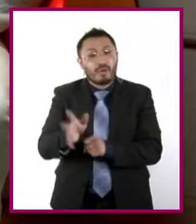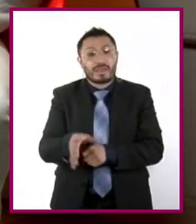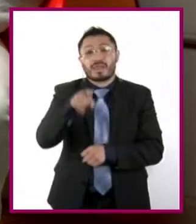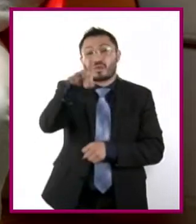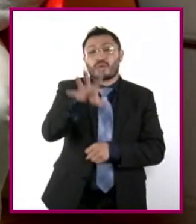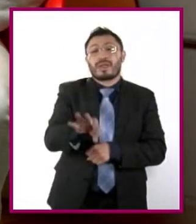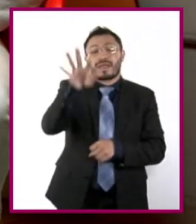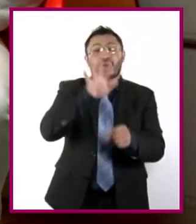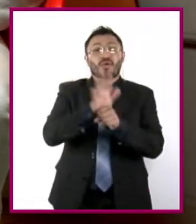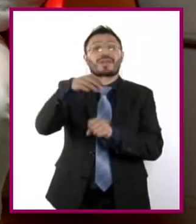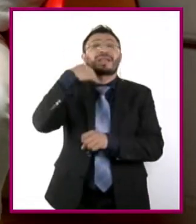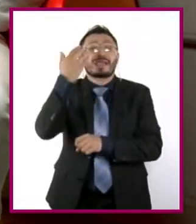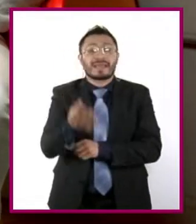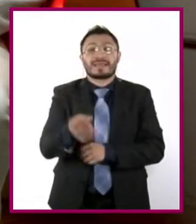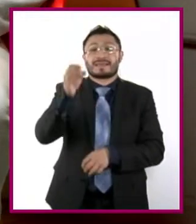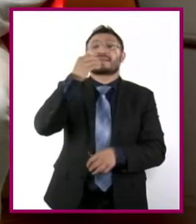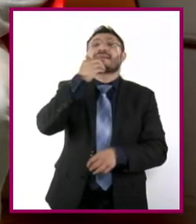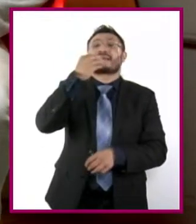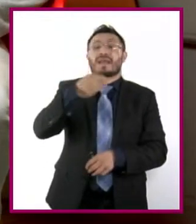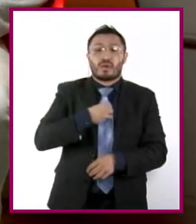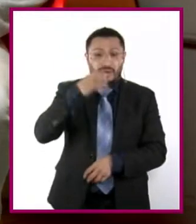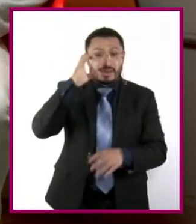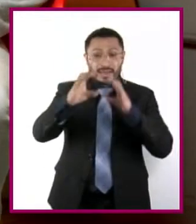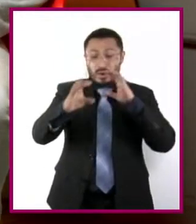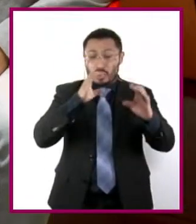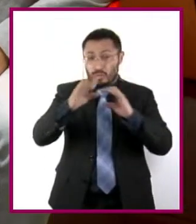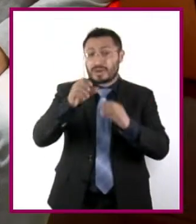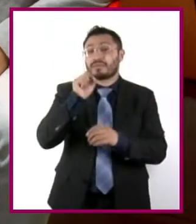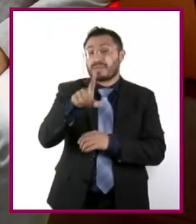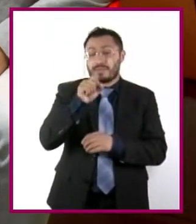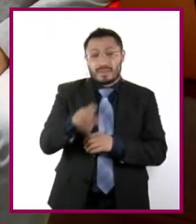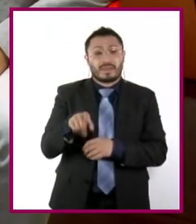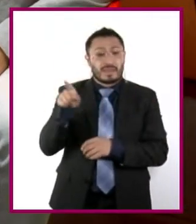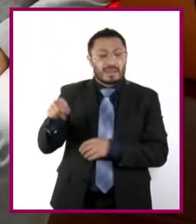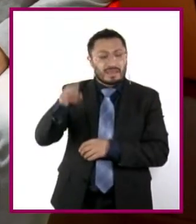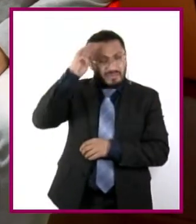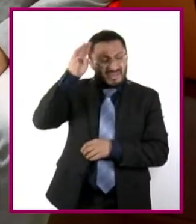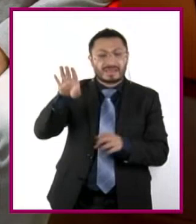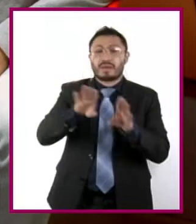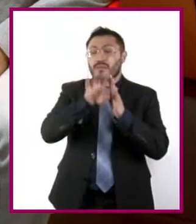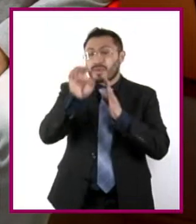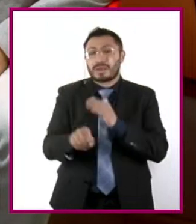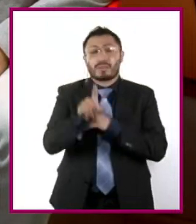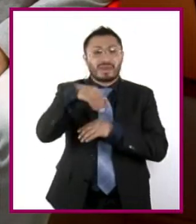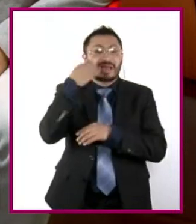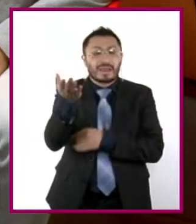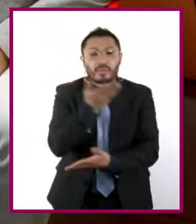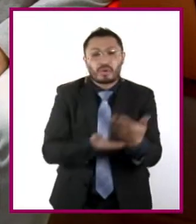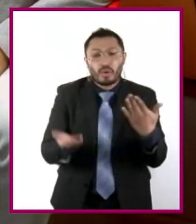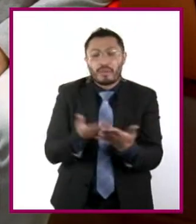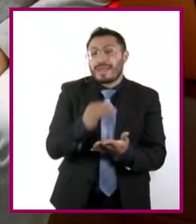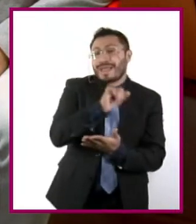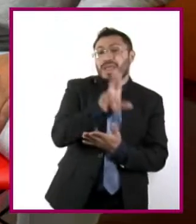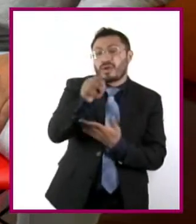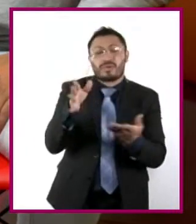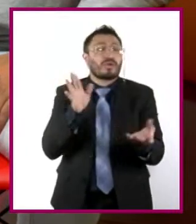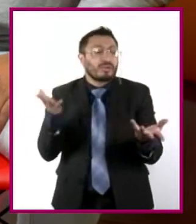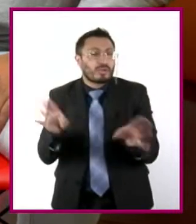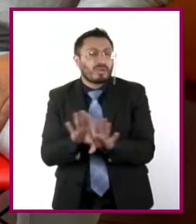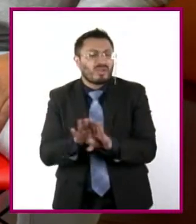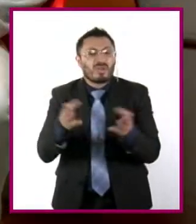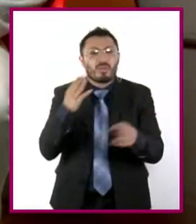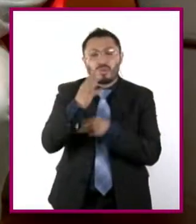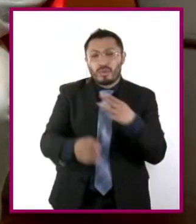queremos, incluso cuando hablamos de comunicación. Maturana se cuestiona, ¿queremos convivir o no queremos convivir? ¿Qué mundo queremos generar?